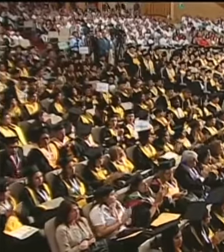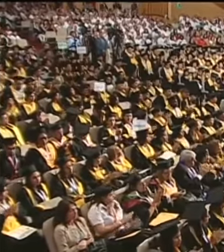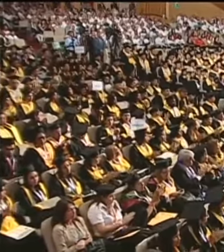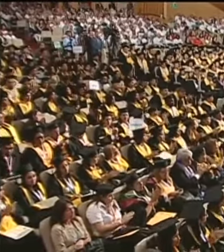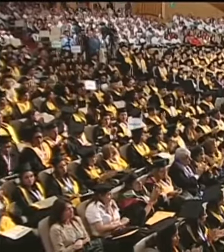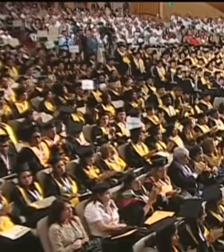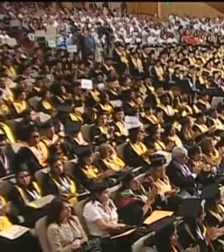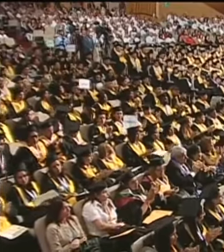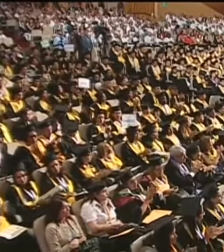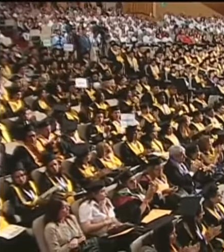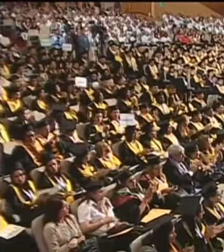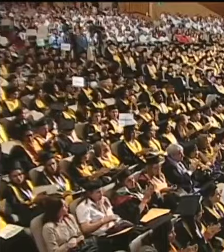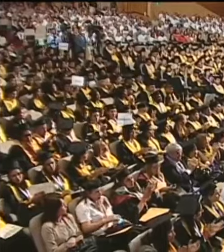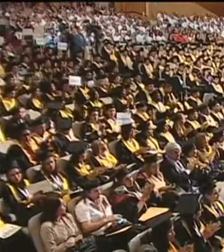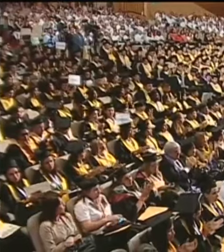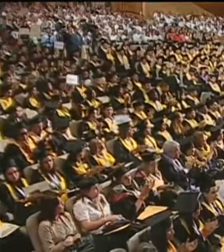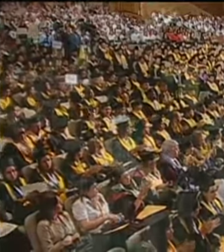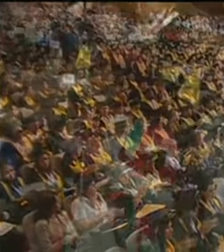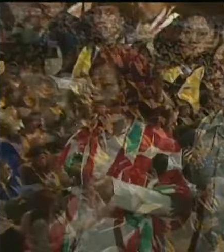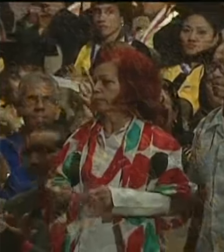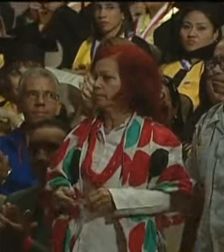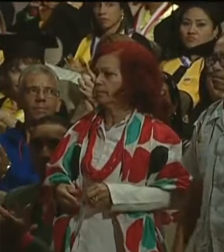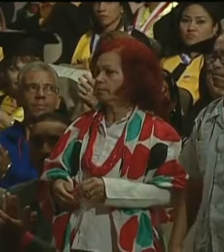Aquí estábamos revisando un libro